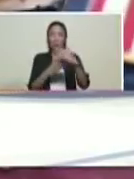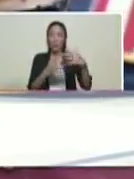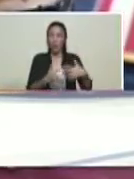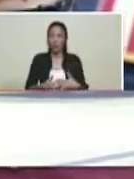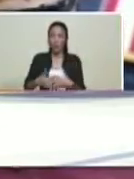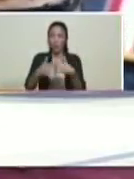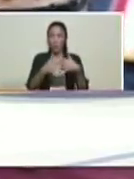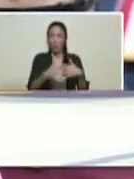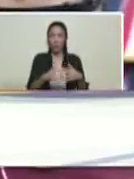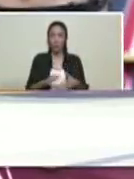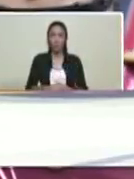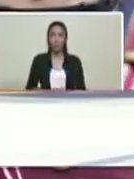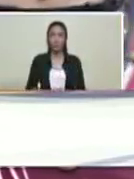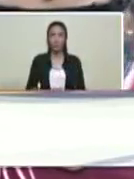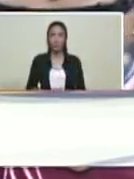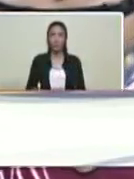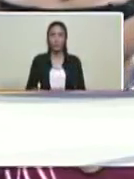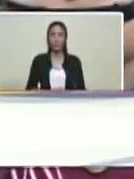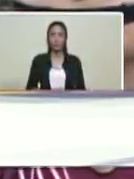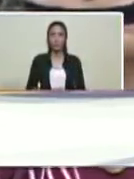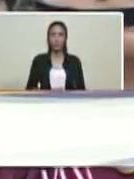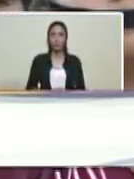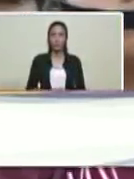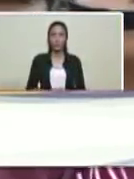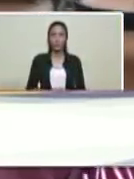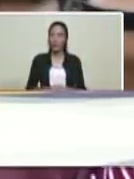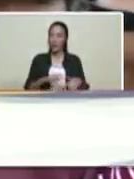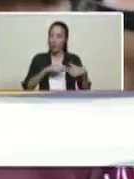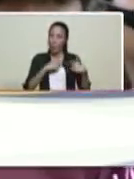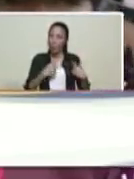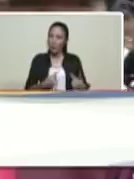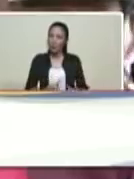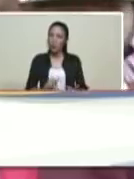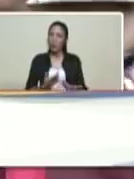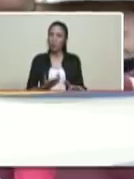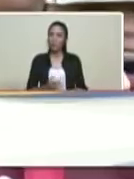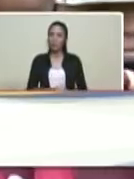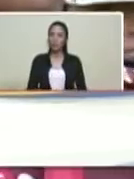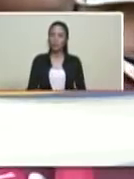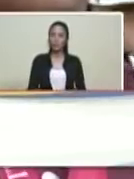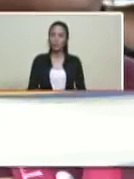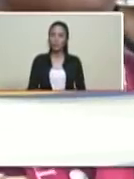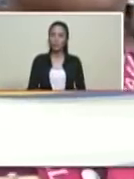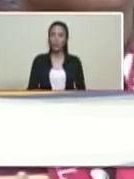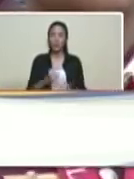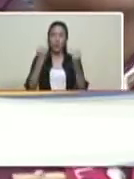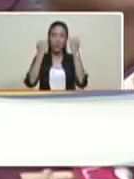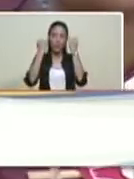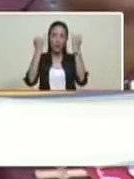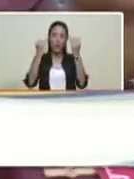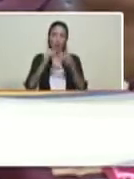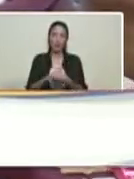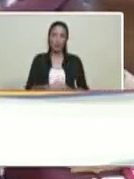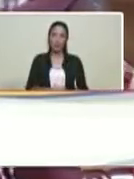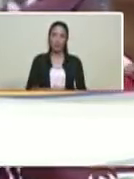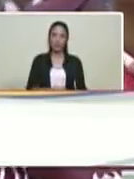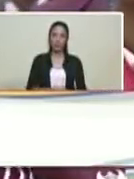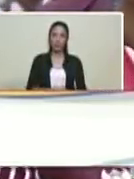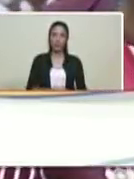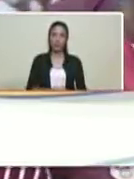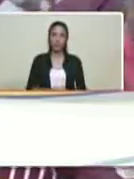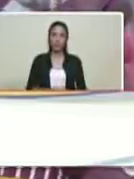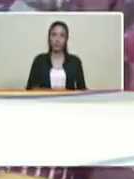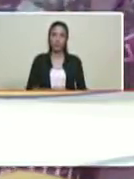de raigambre de raíz de corazón de médula cada célula